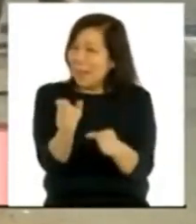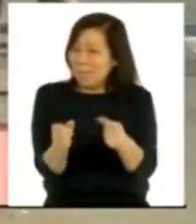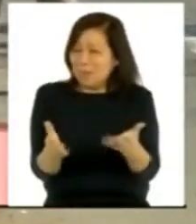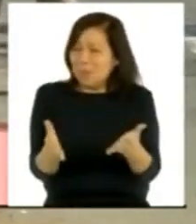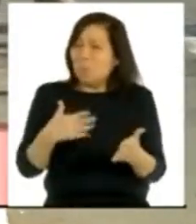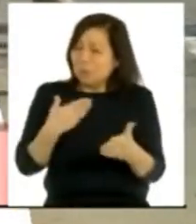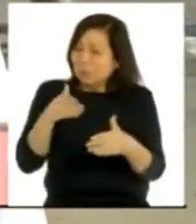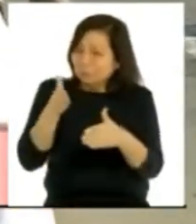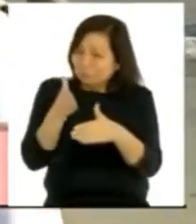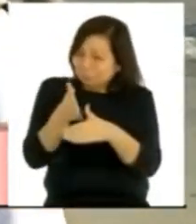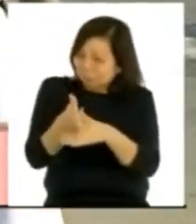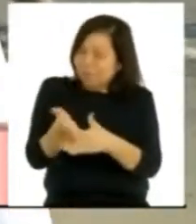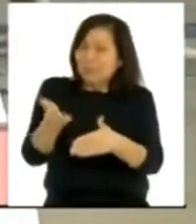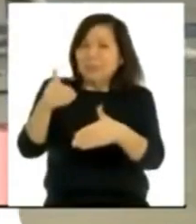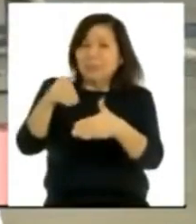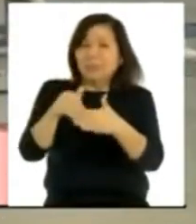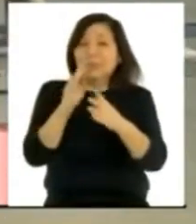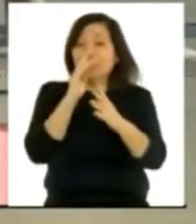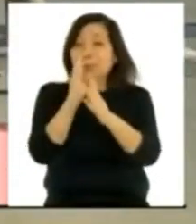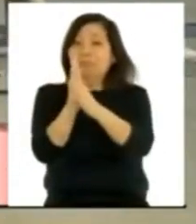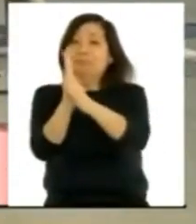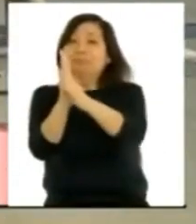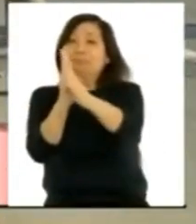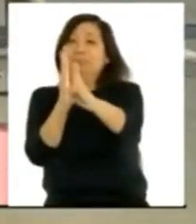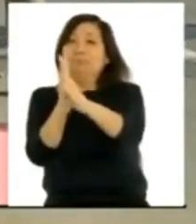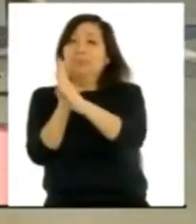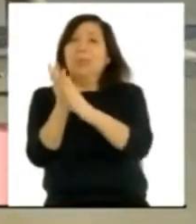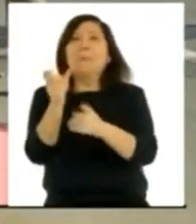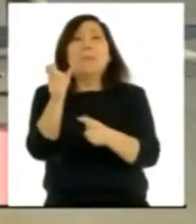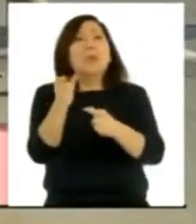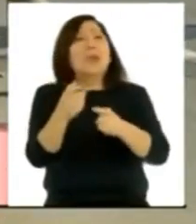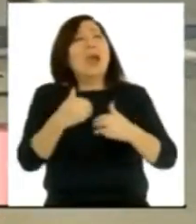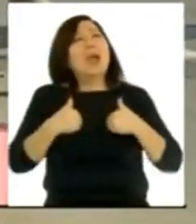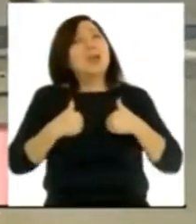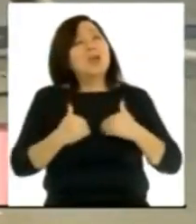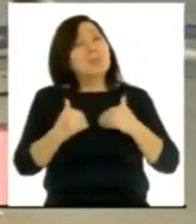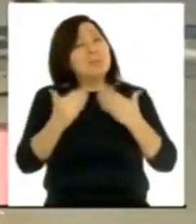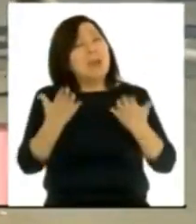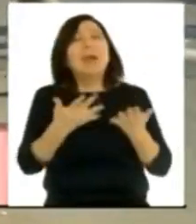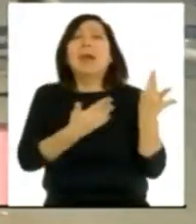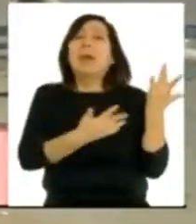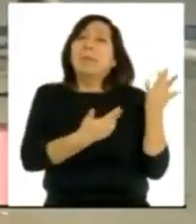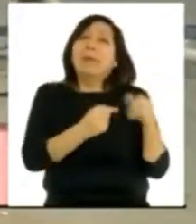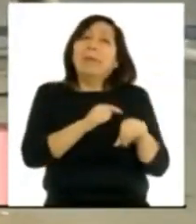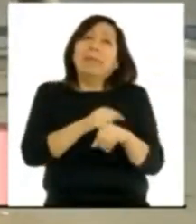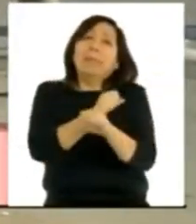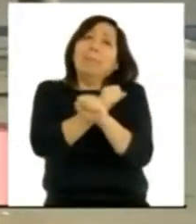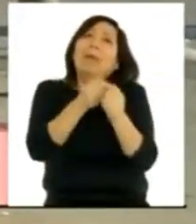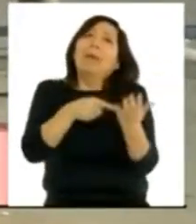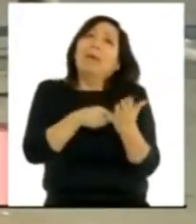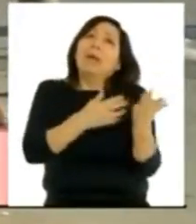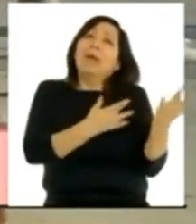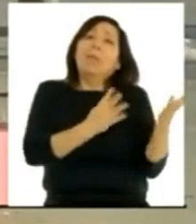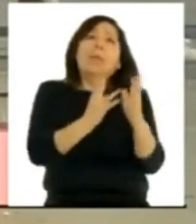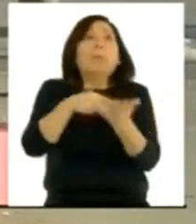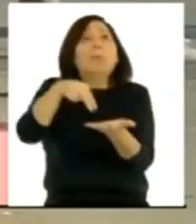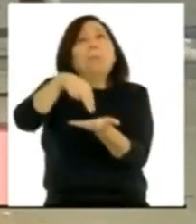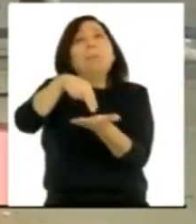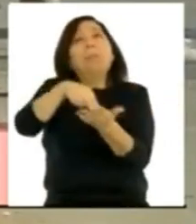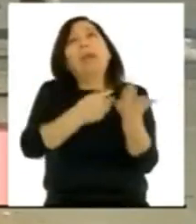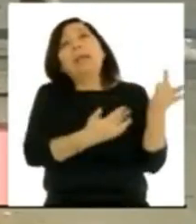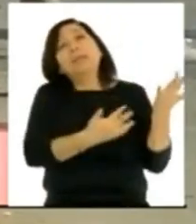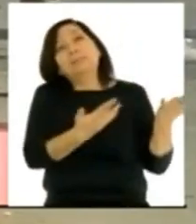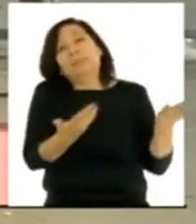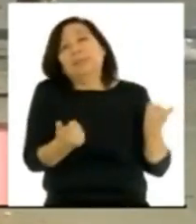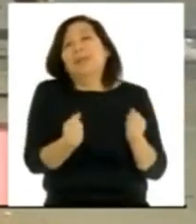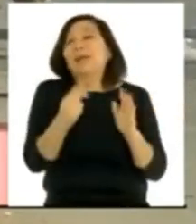puedan votar. Y como ustedes han visto en las colas, hay personas vulnerables que han estado esperando desde muy temprano. El turno para votar de ellos